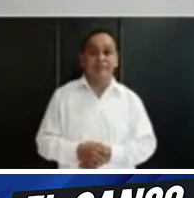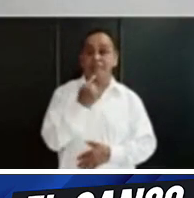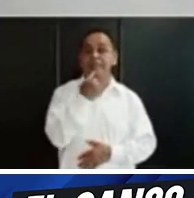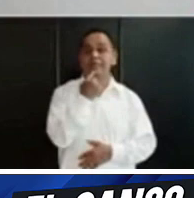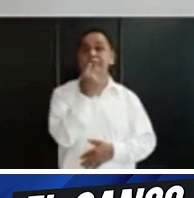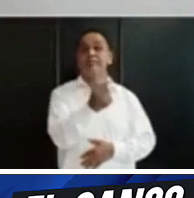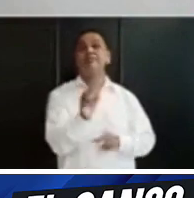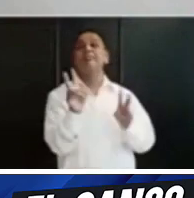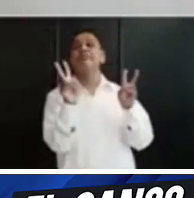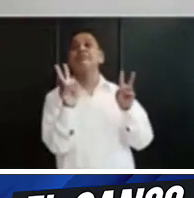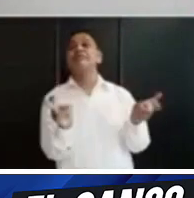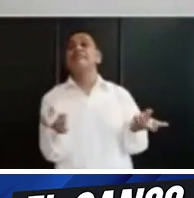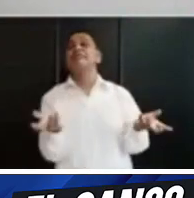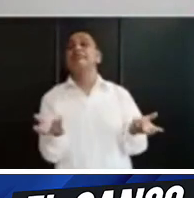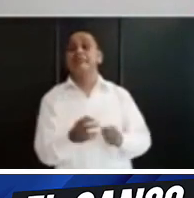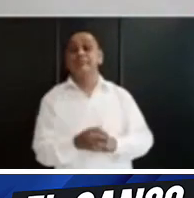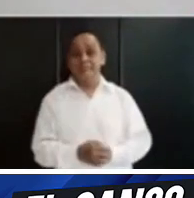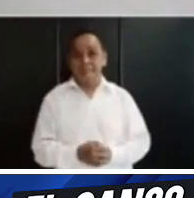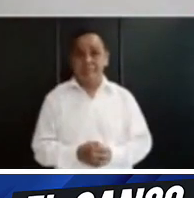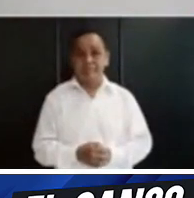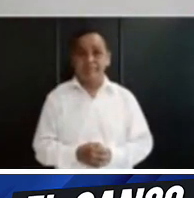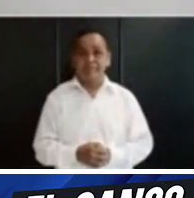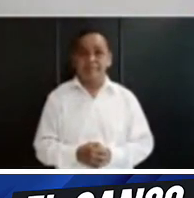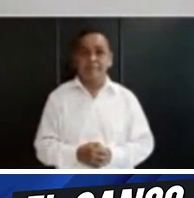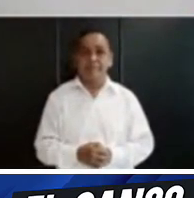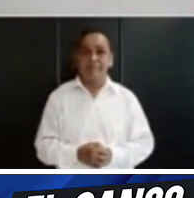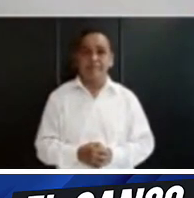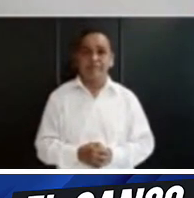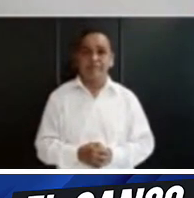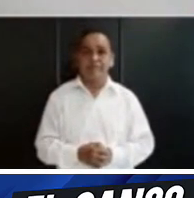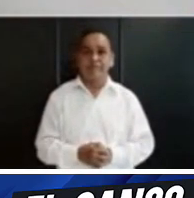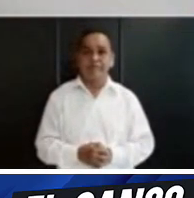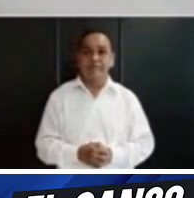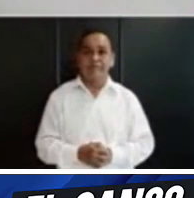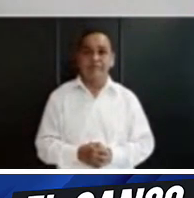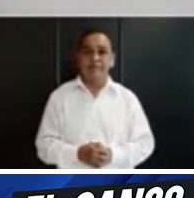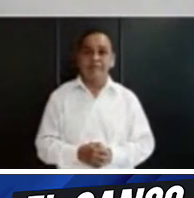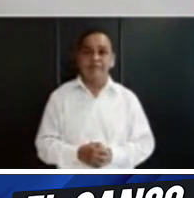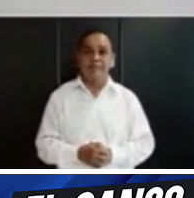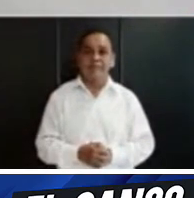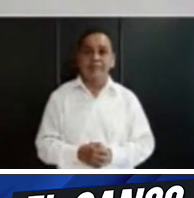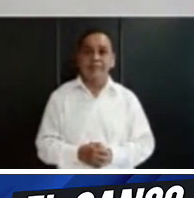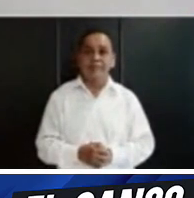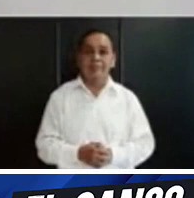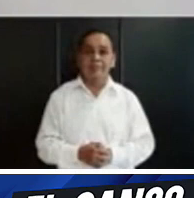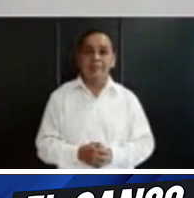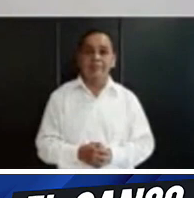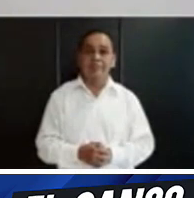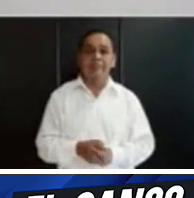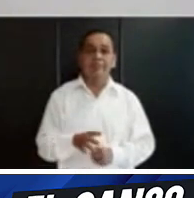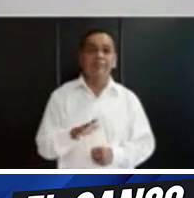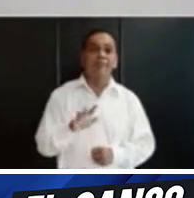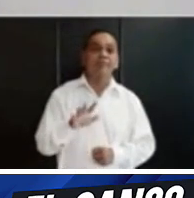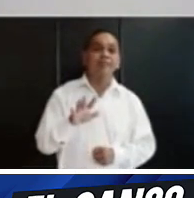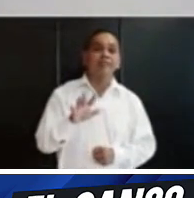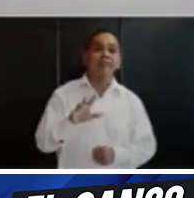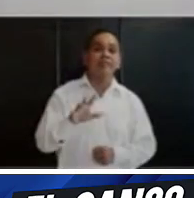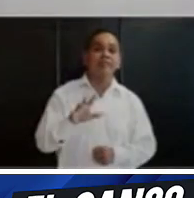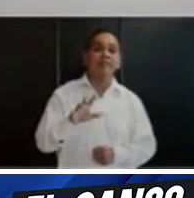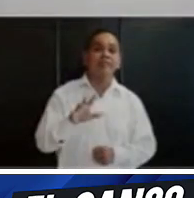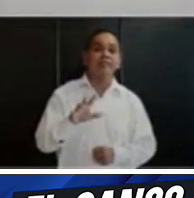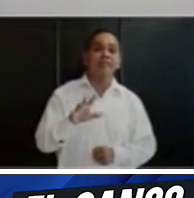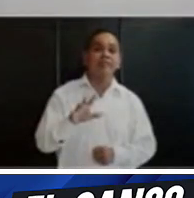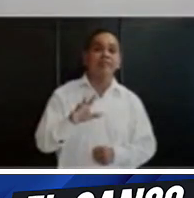¿Qué otro tema ¿Qué otro tema tienes ahí? Solá, ya tienes la mitad. ¿Cuánto le pasa? Órale. 2.5 en